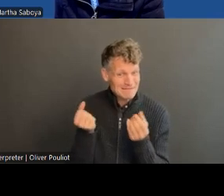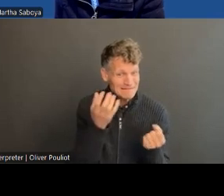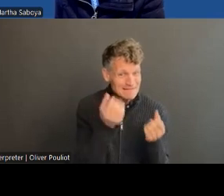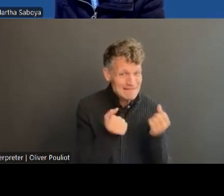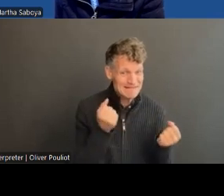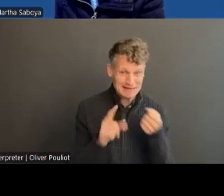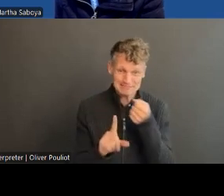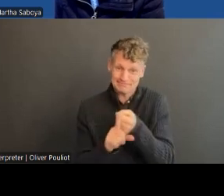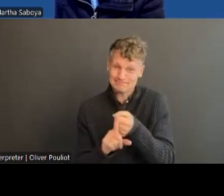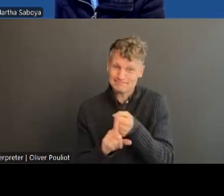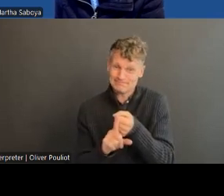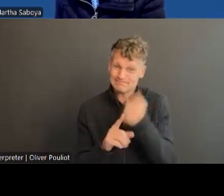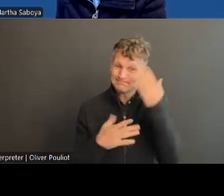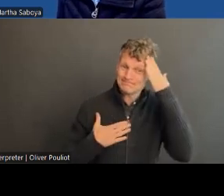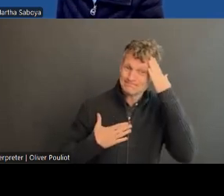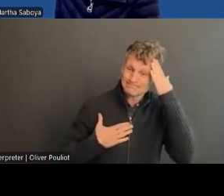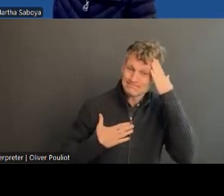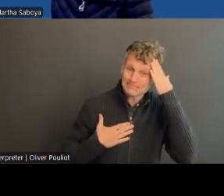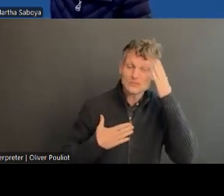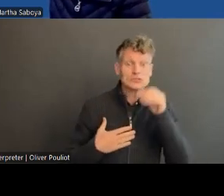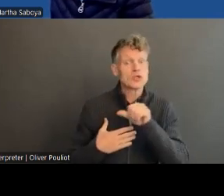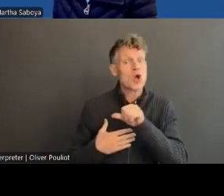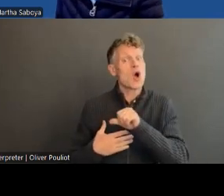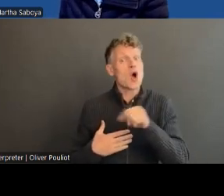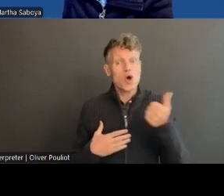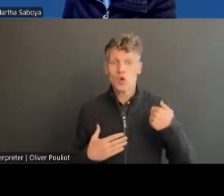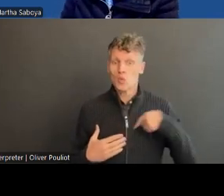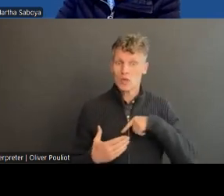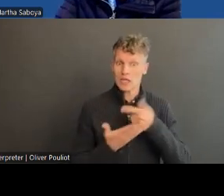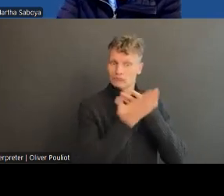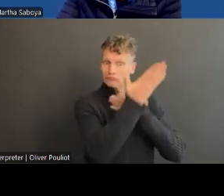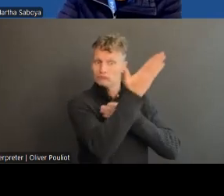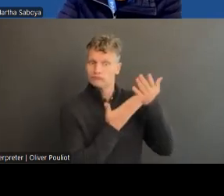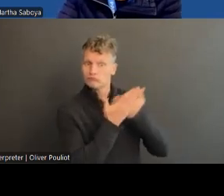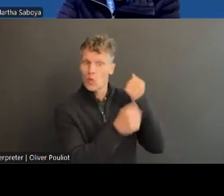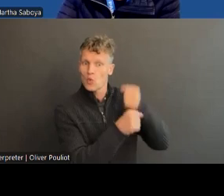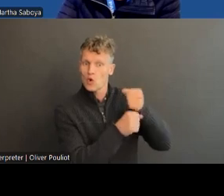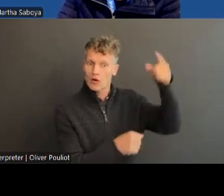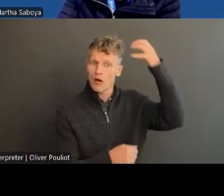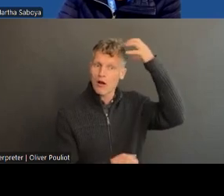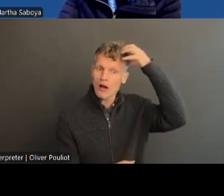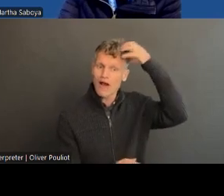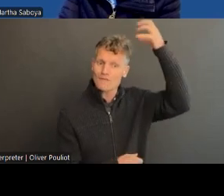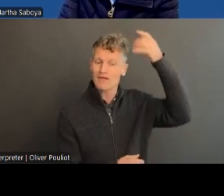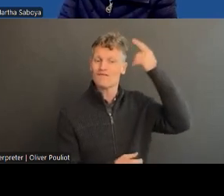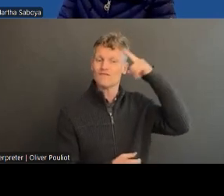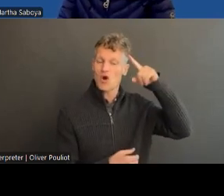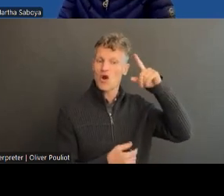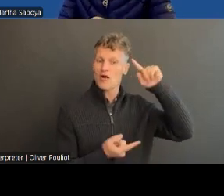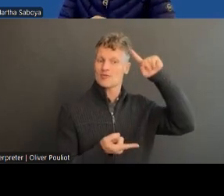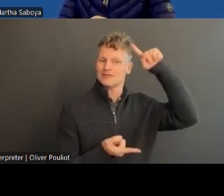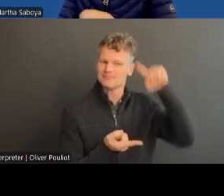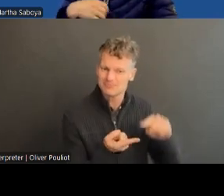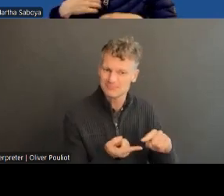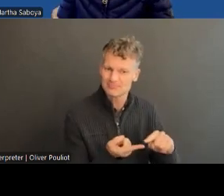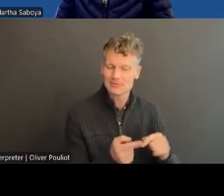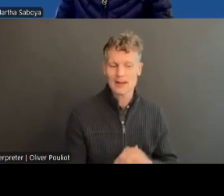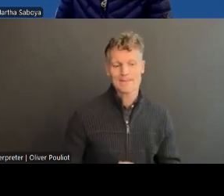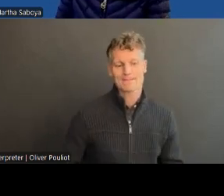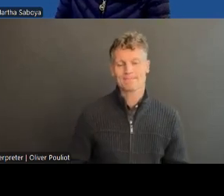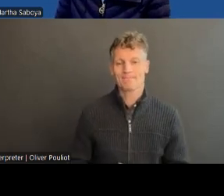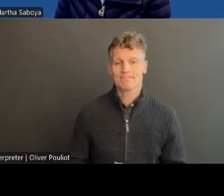tienen poblaciones afectadas por la tracoma y otras áreas que ya han